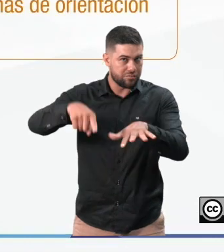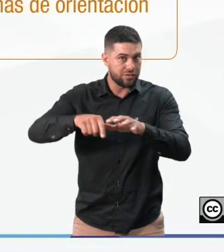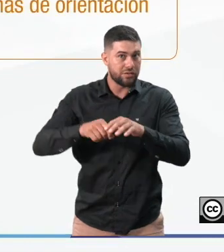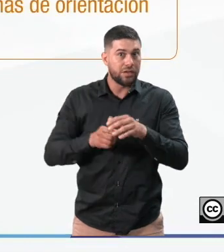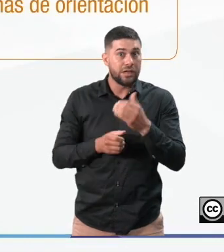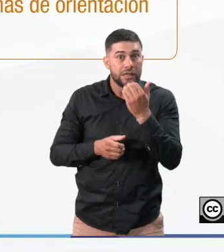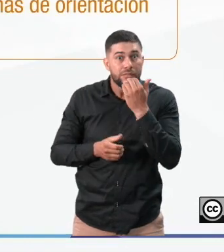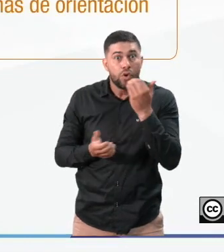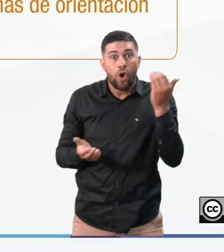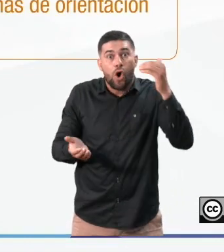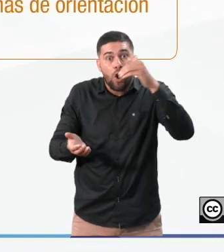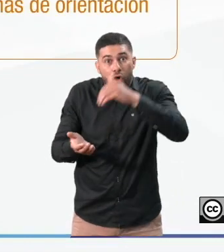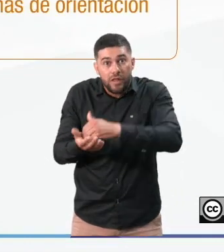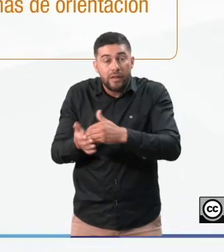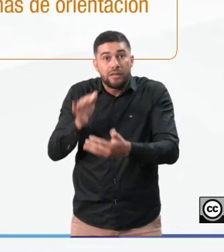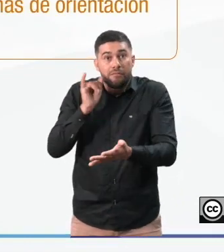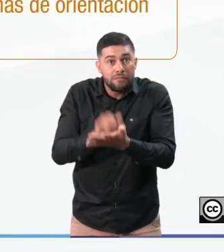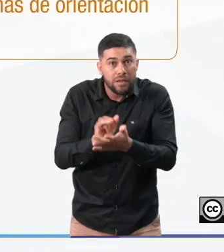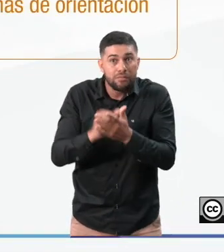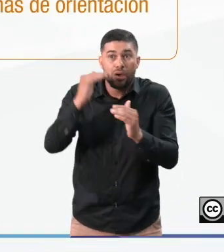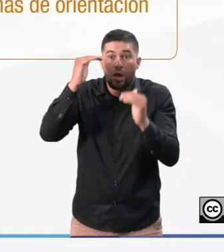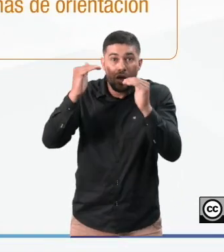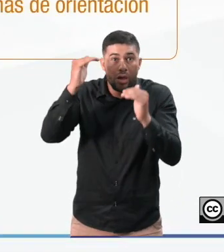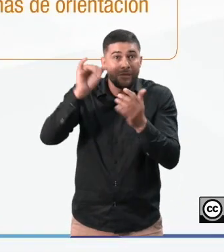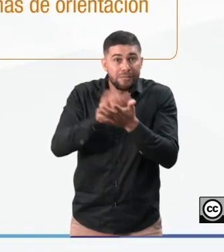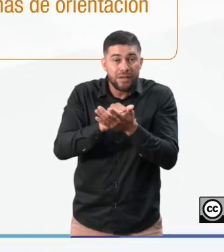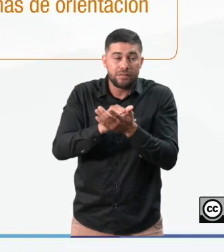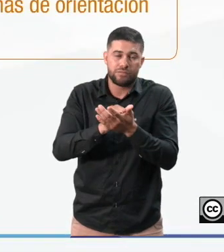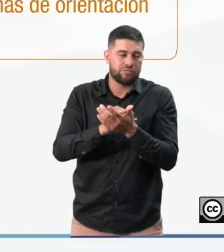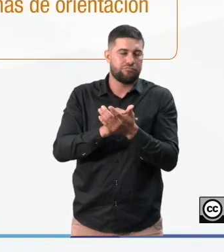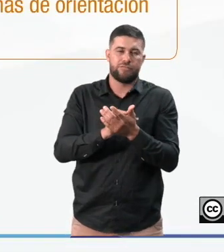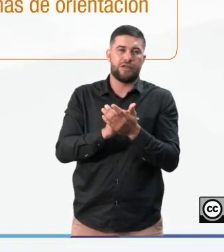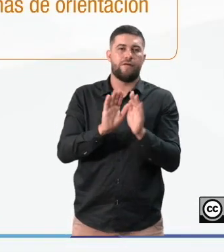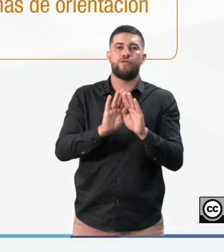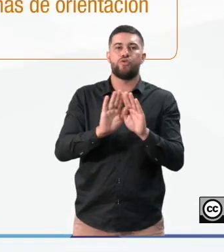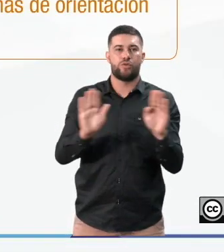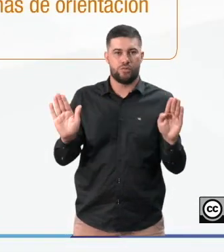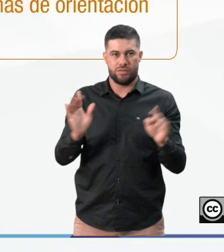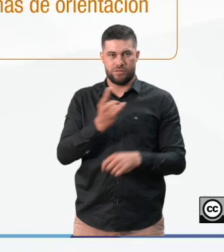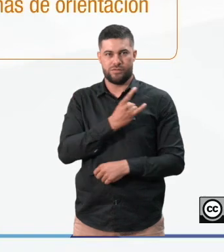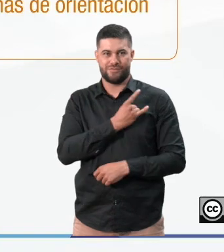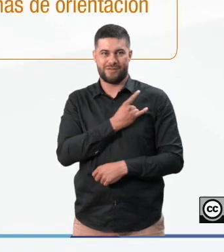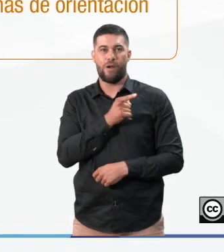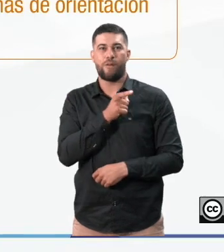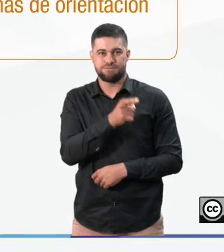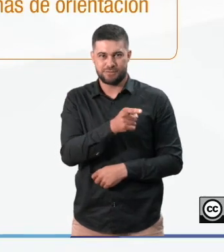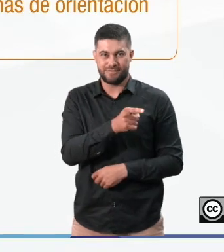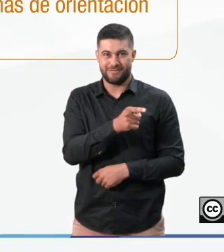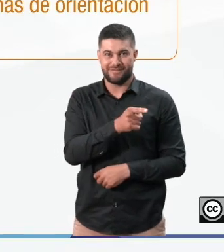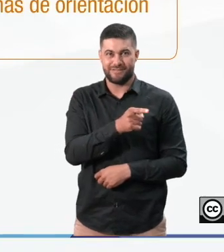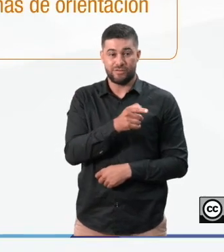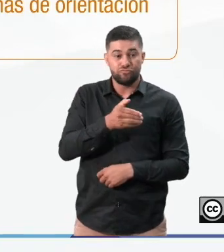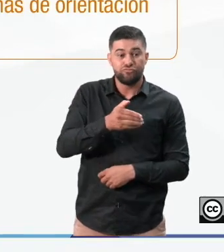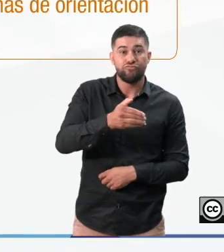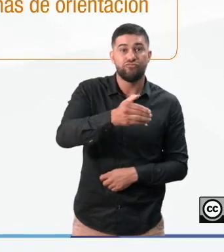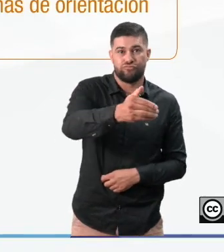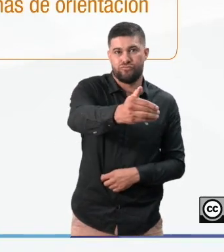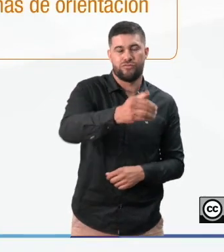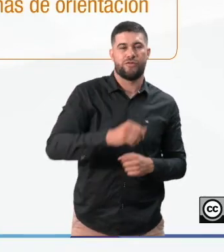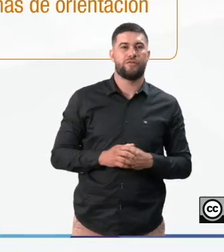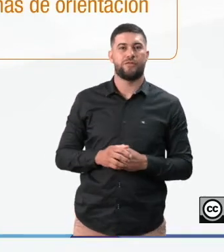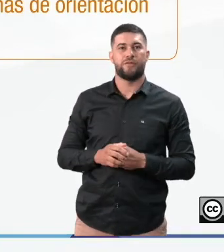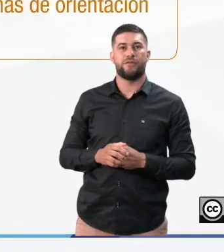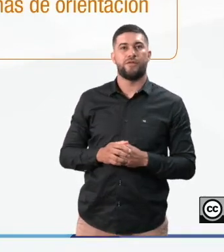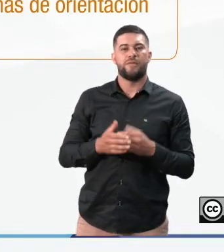acuerdo 006 le permite a una persona que ya haya sido retirada definitivamente del programa volver a